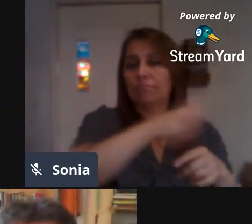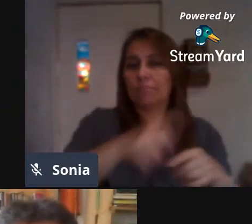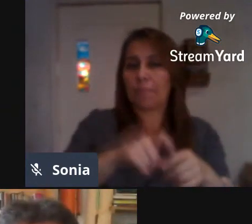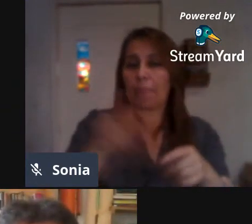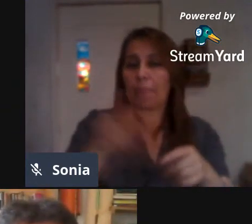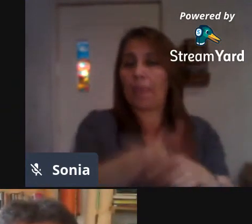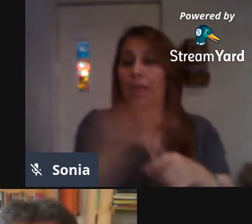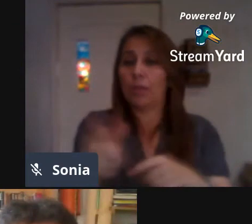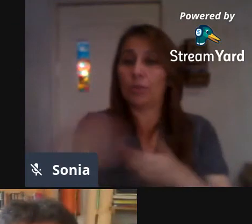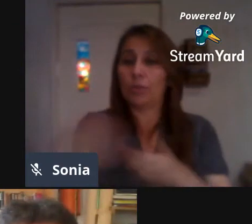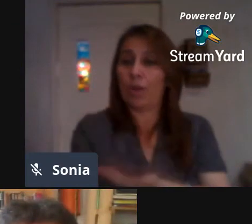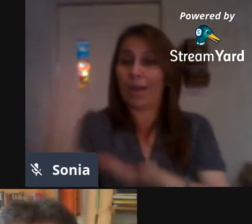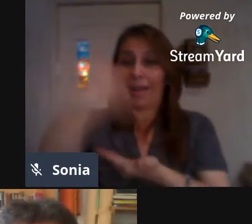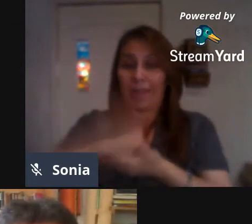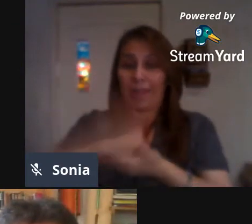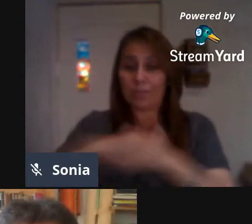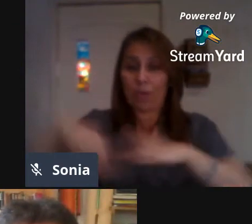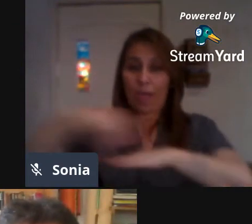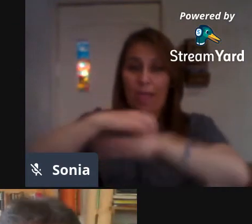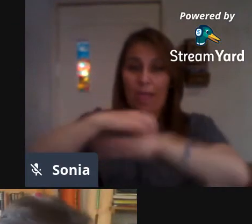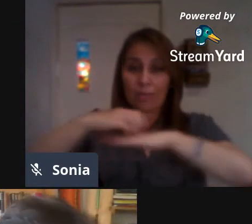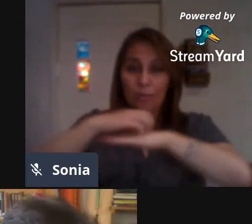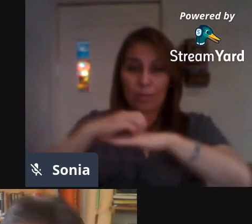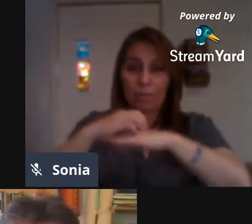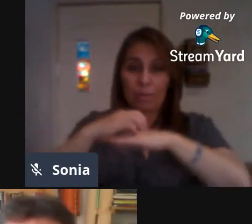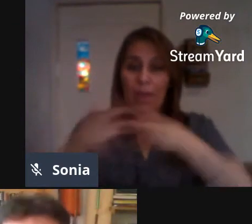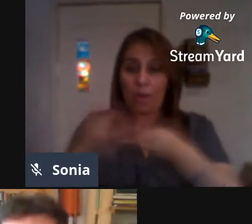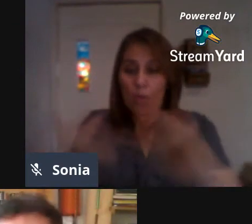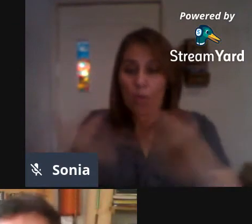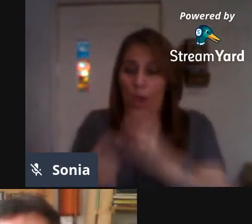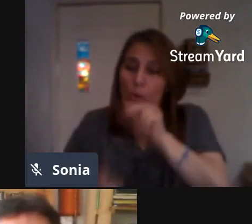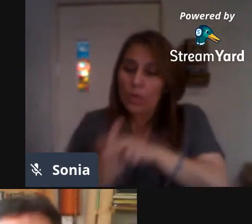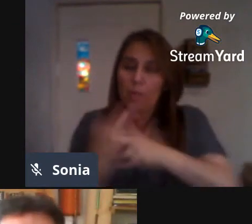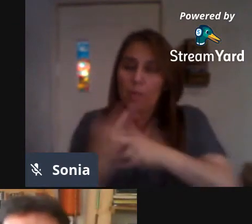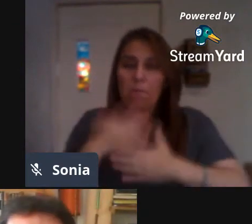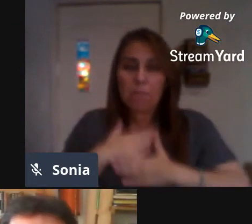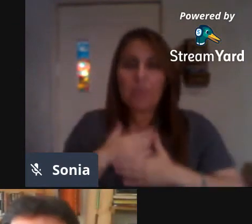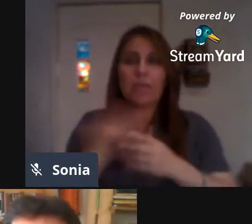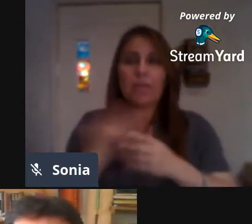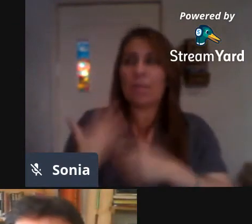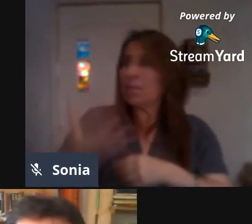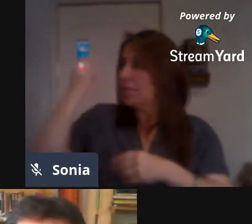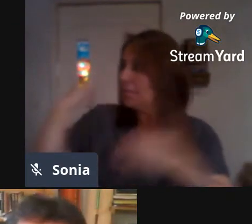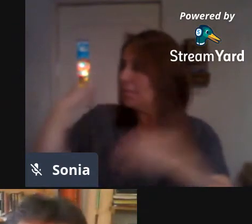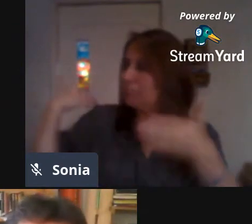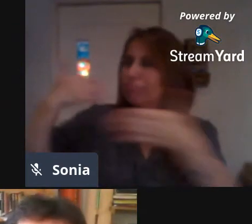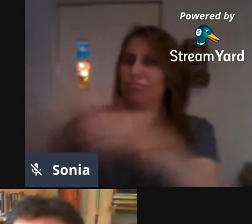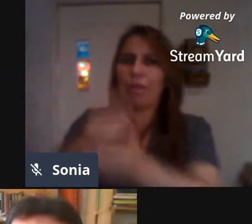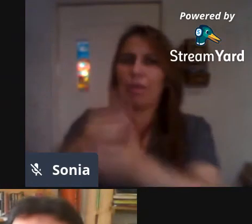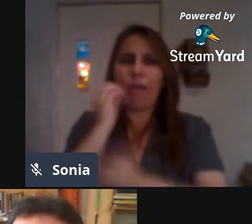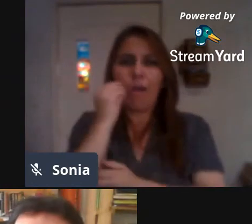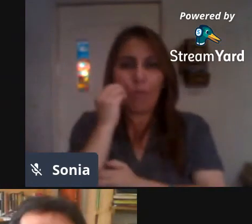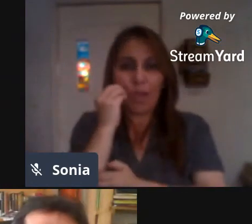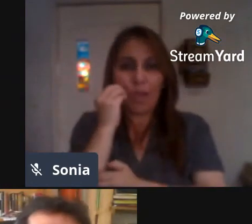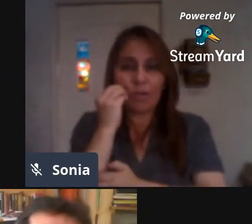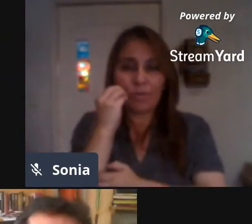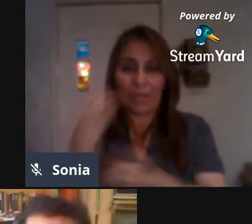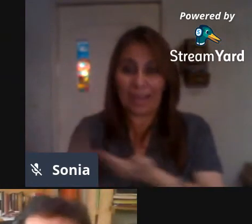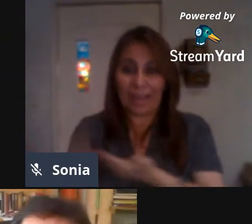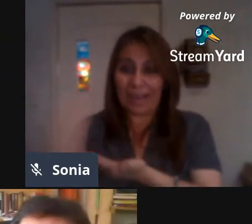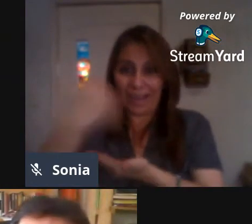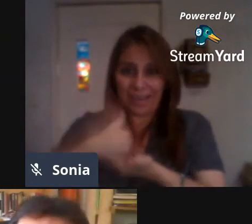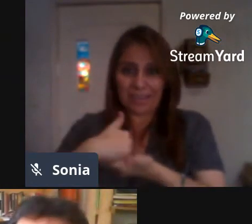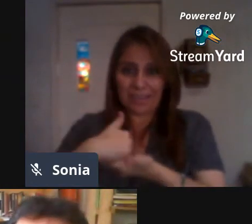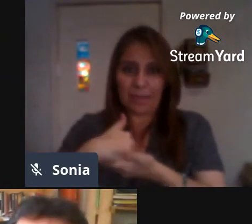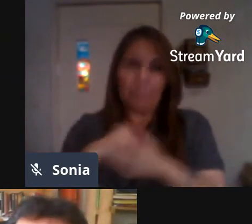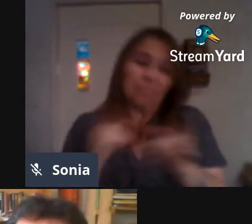origen de su web de sus ancestros sus abuelos y seguramente vamos a tocar este tema más